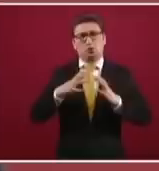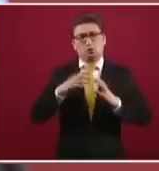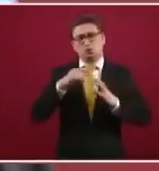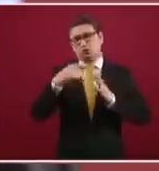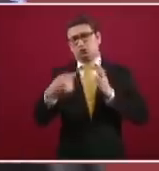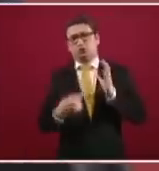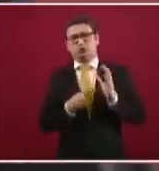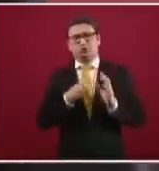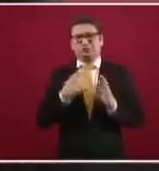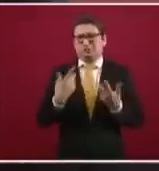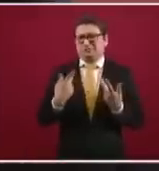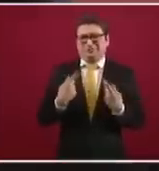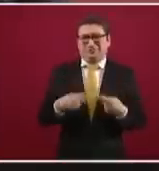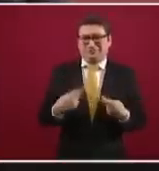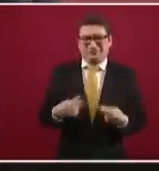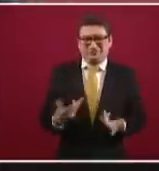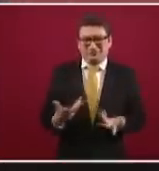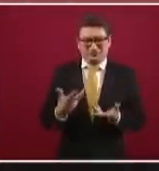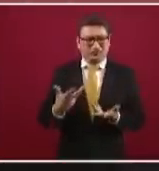no tenía por qué